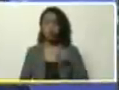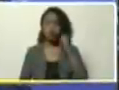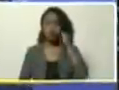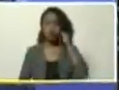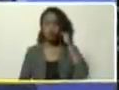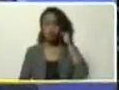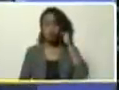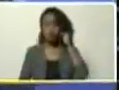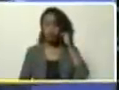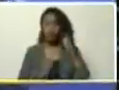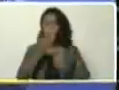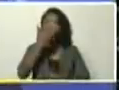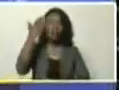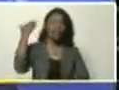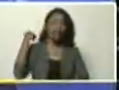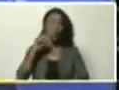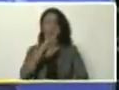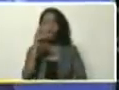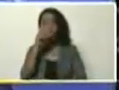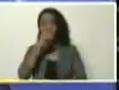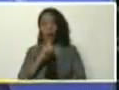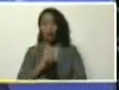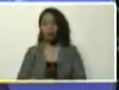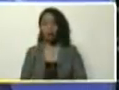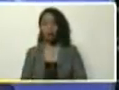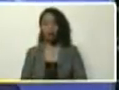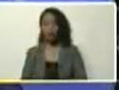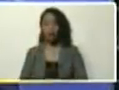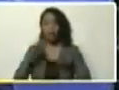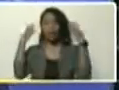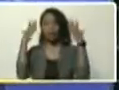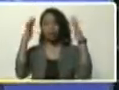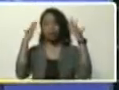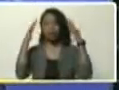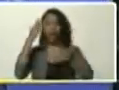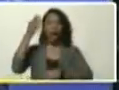Hace 200 años se celebraba,